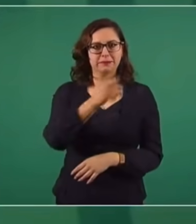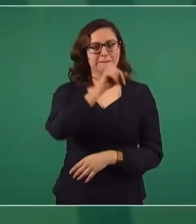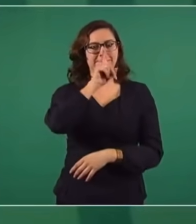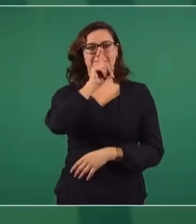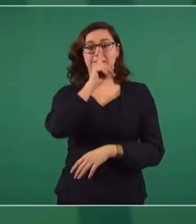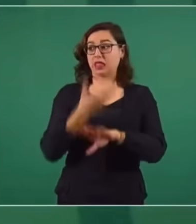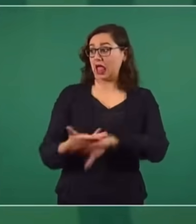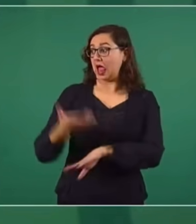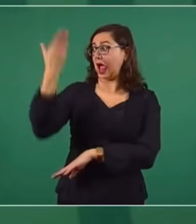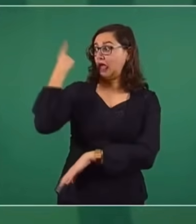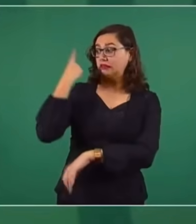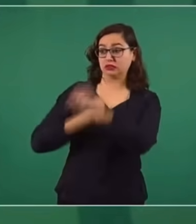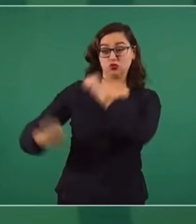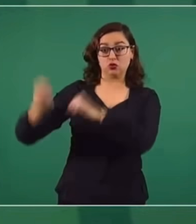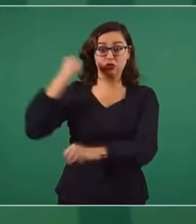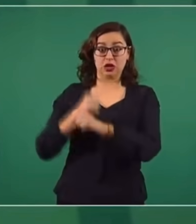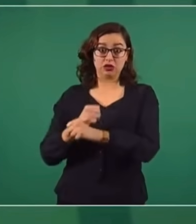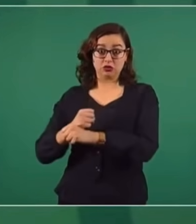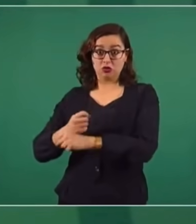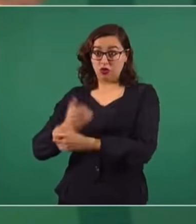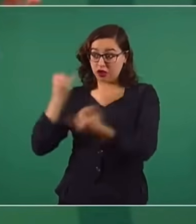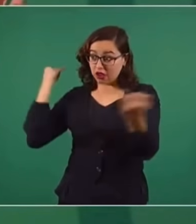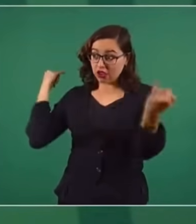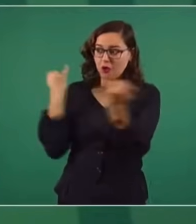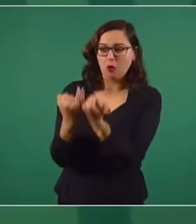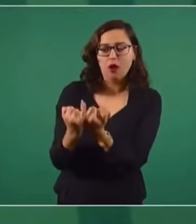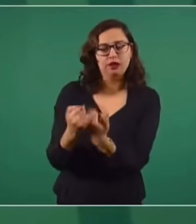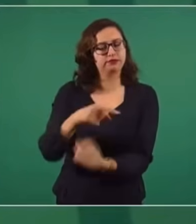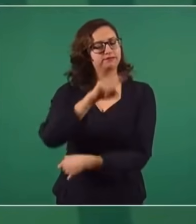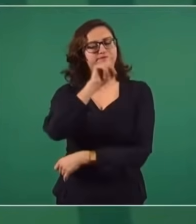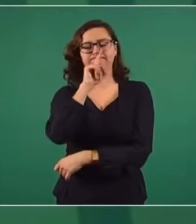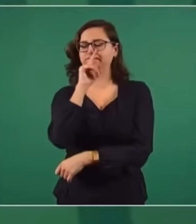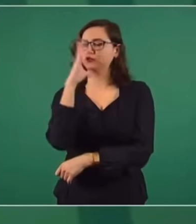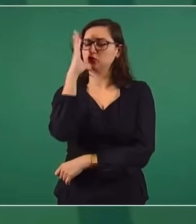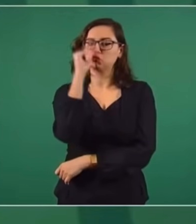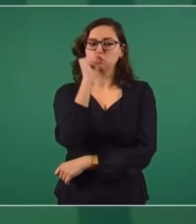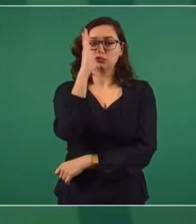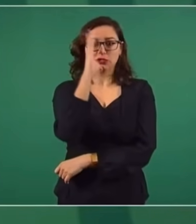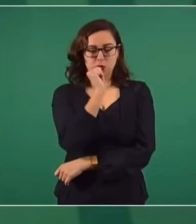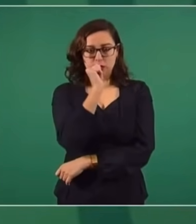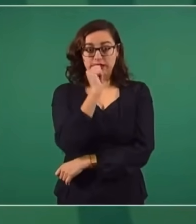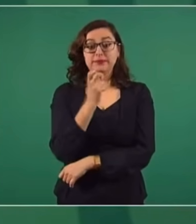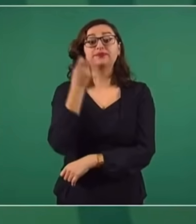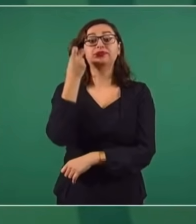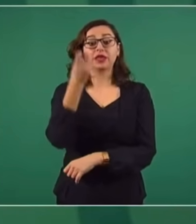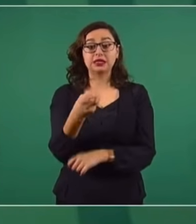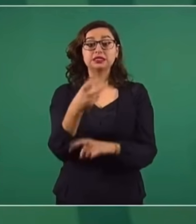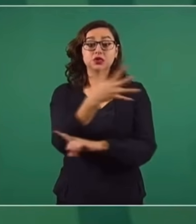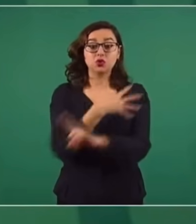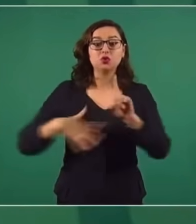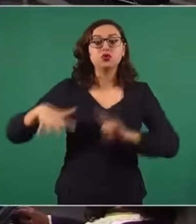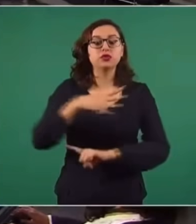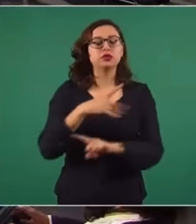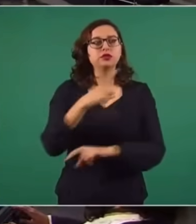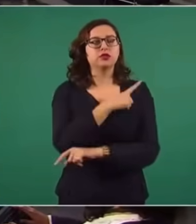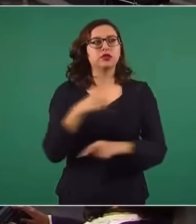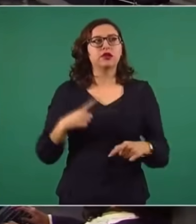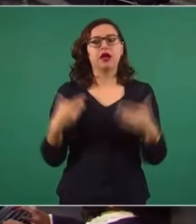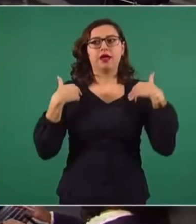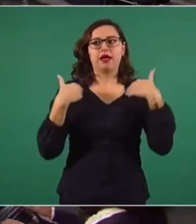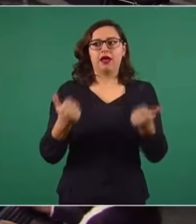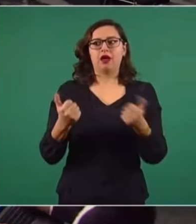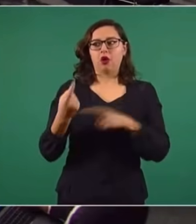cuando tuvimos la Jornada Nacional de Sana Distancia. Pongo todo esto en contexto para que usted, Sandra, y todo el mundo visualice cómo